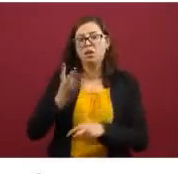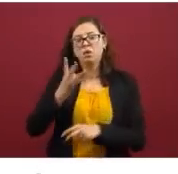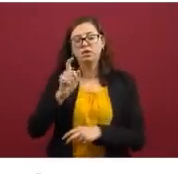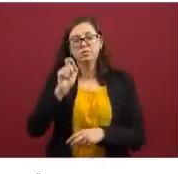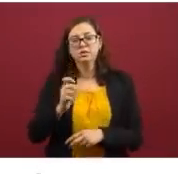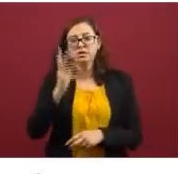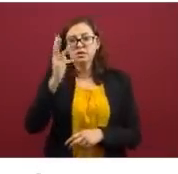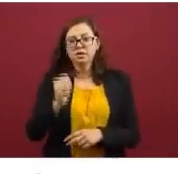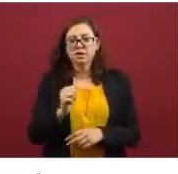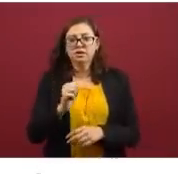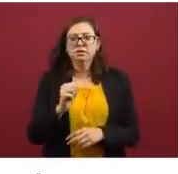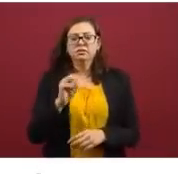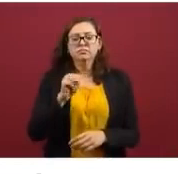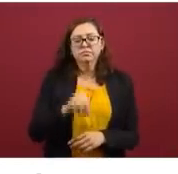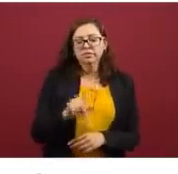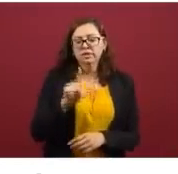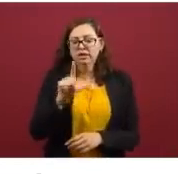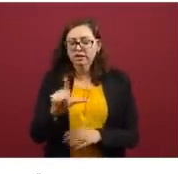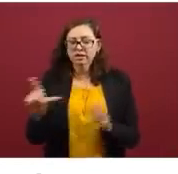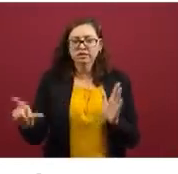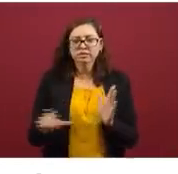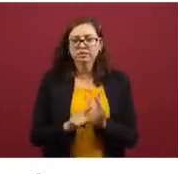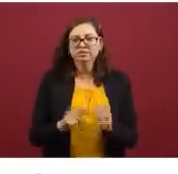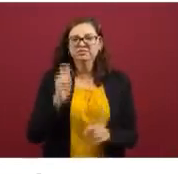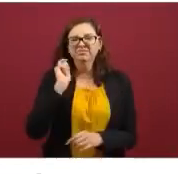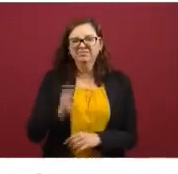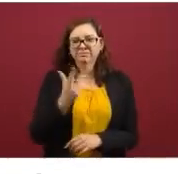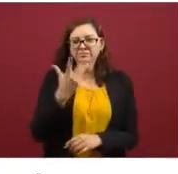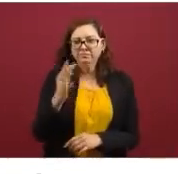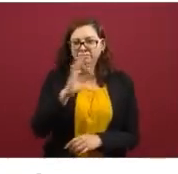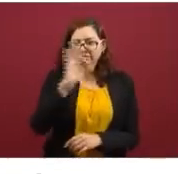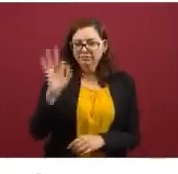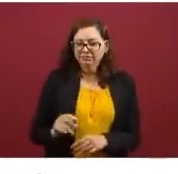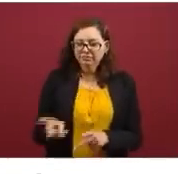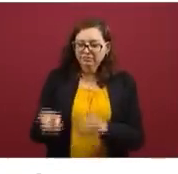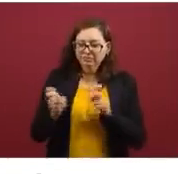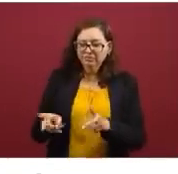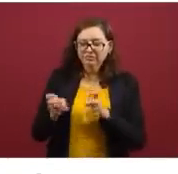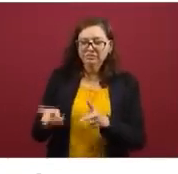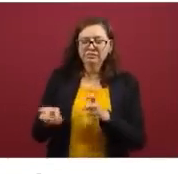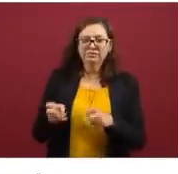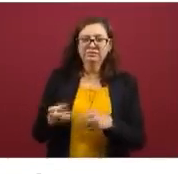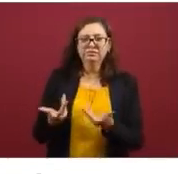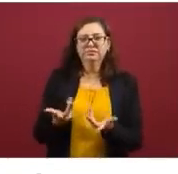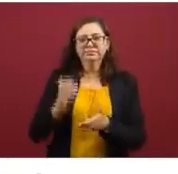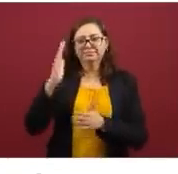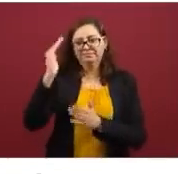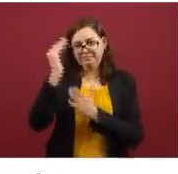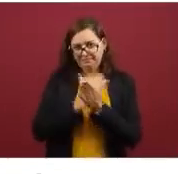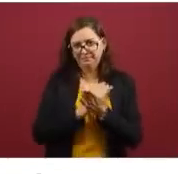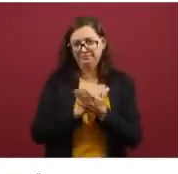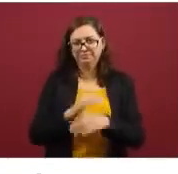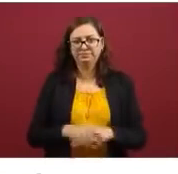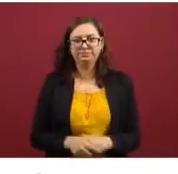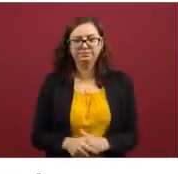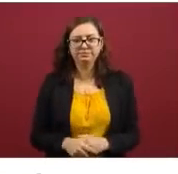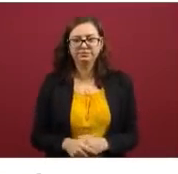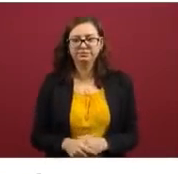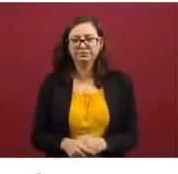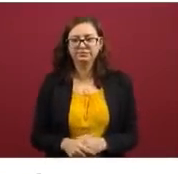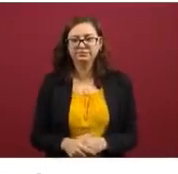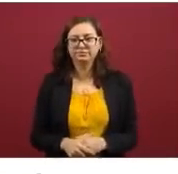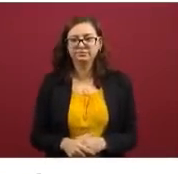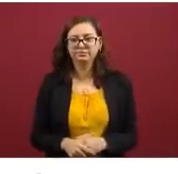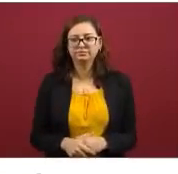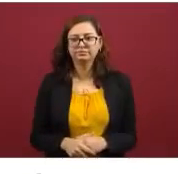4.9 mililitros por litro, o sea, 5% es lo que nos están dando de menos. Y la